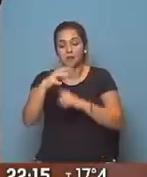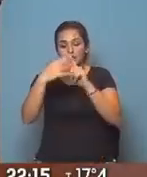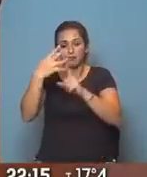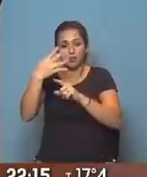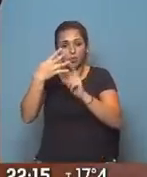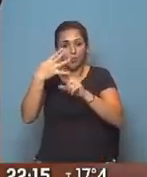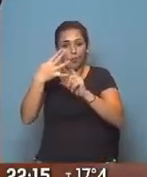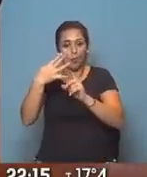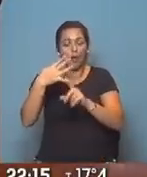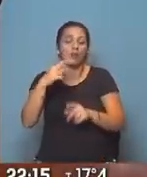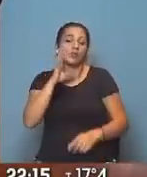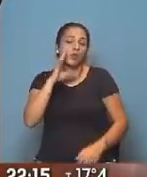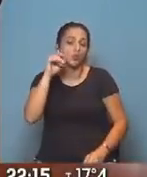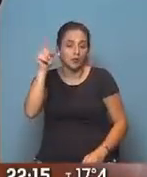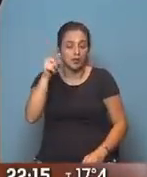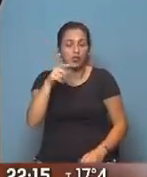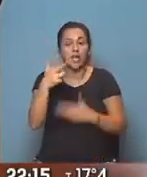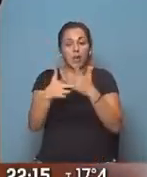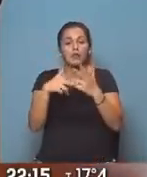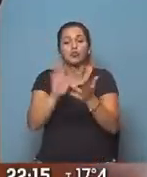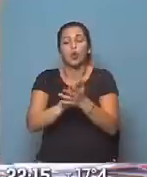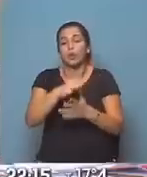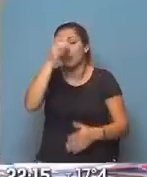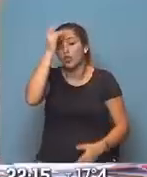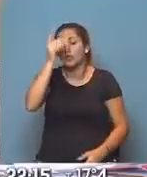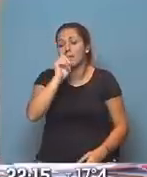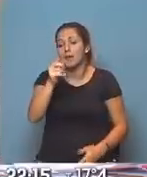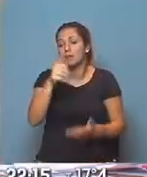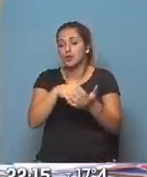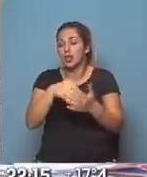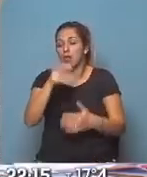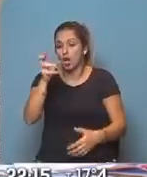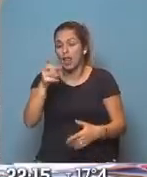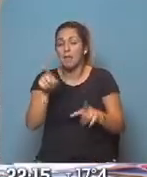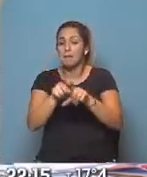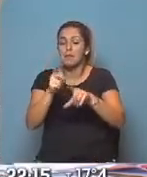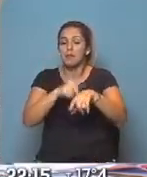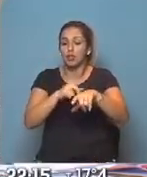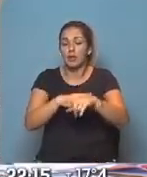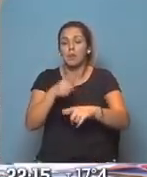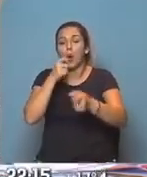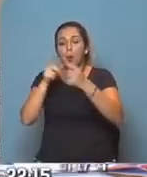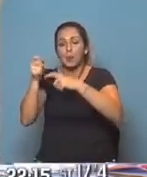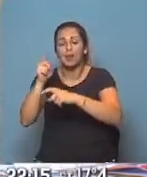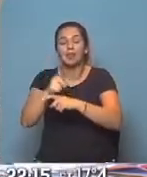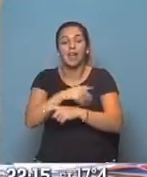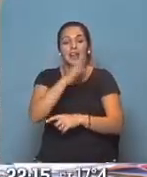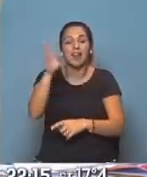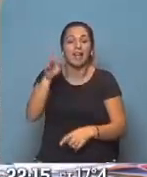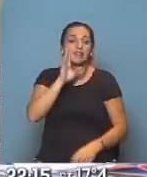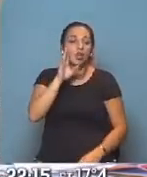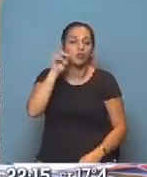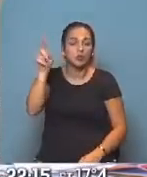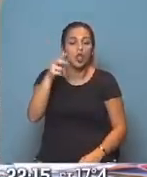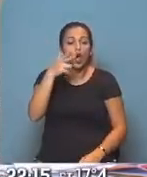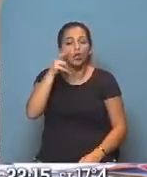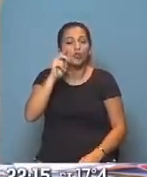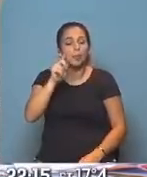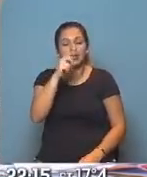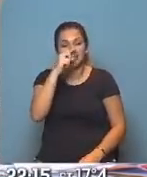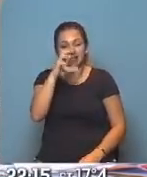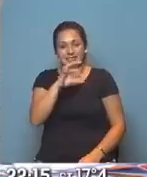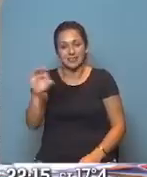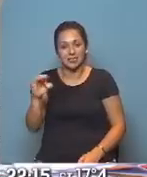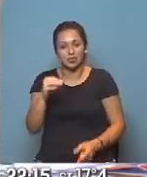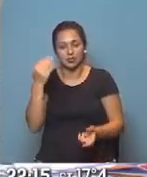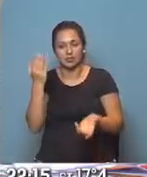millones 12.000 millones de dólares. Al mismo tiempo, las exportaciones a Estados Unidos son de 8.700. Ahí tenemos la